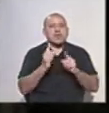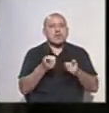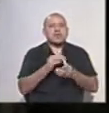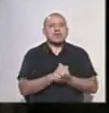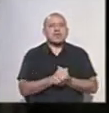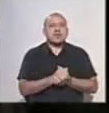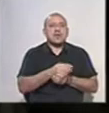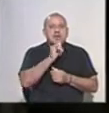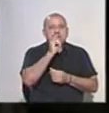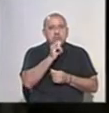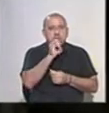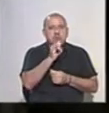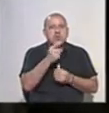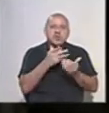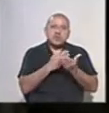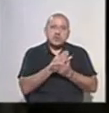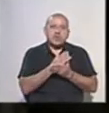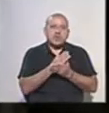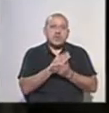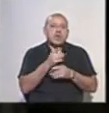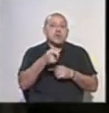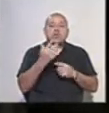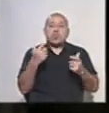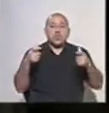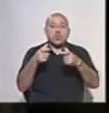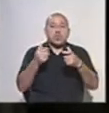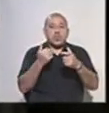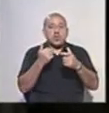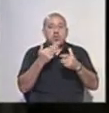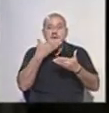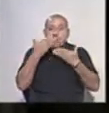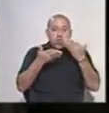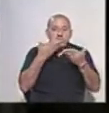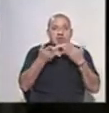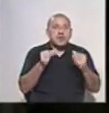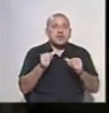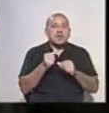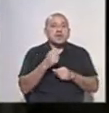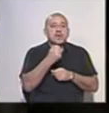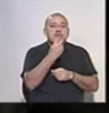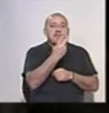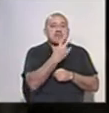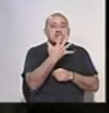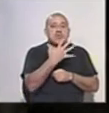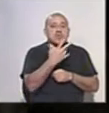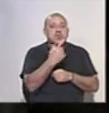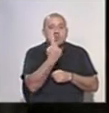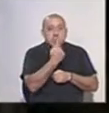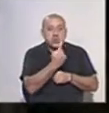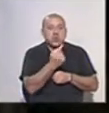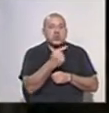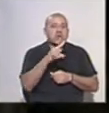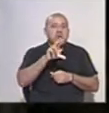una cosa. Habitualmente un conjunto cuando sale a hacer tablados agarra y hace unos 25 o 30 minutos de actuación, selecciona partes